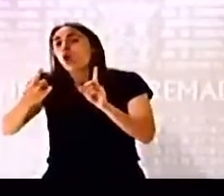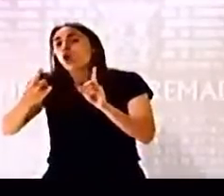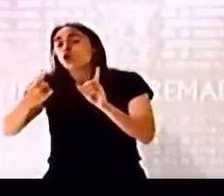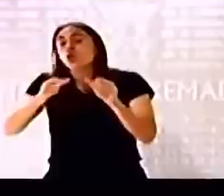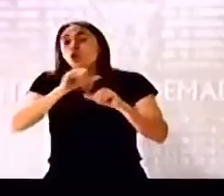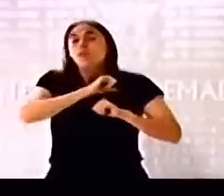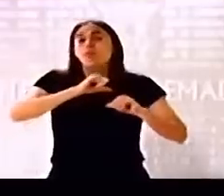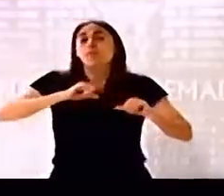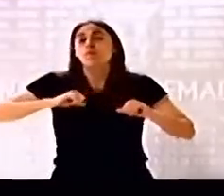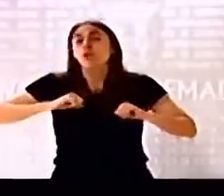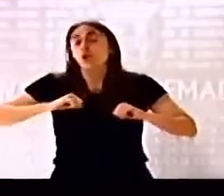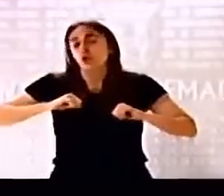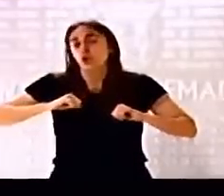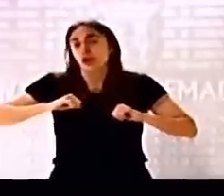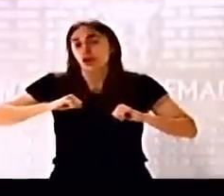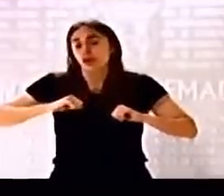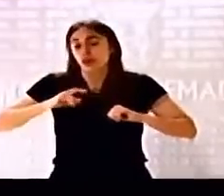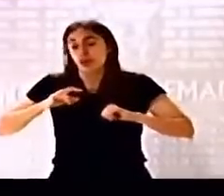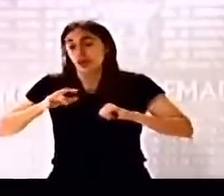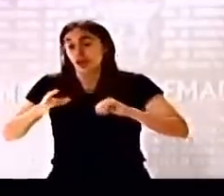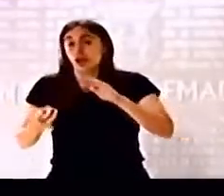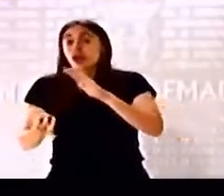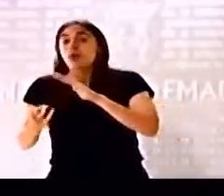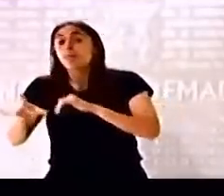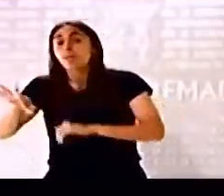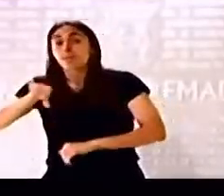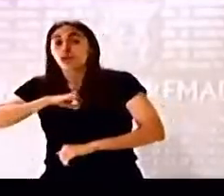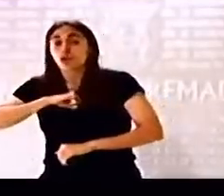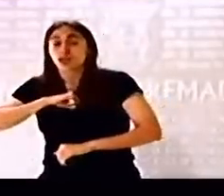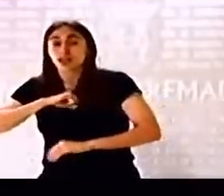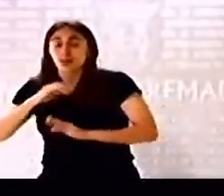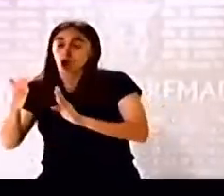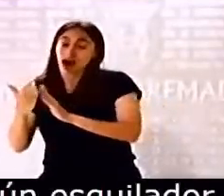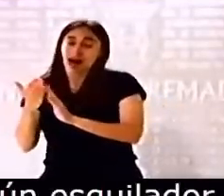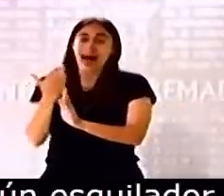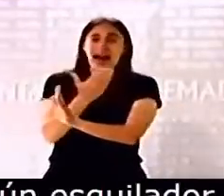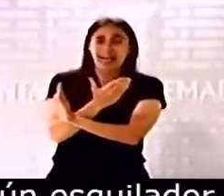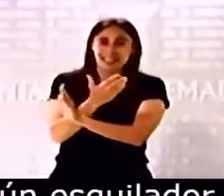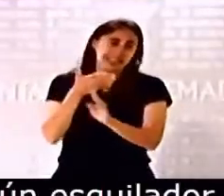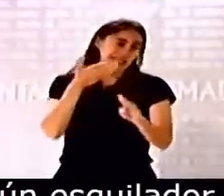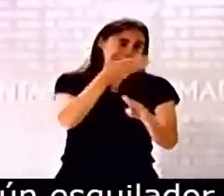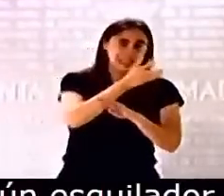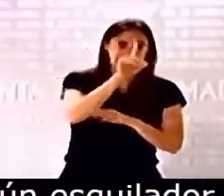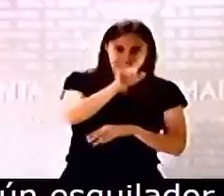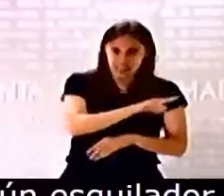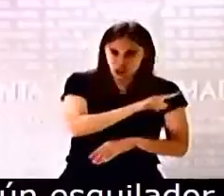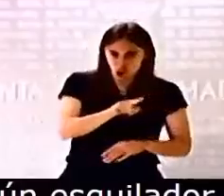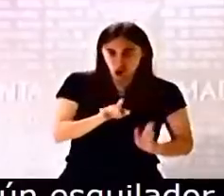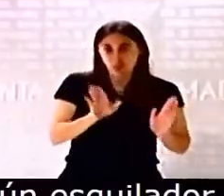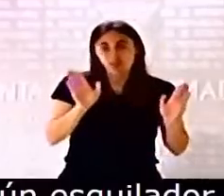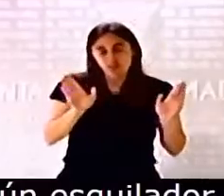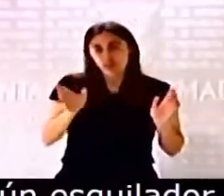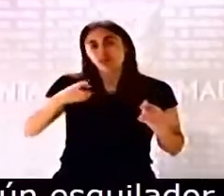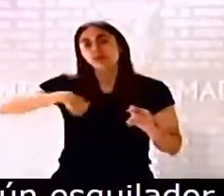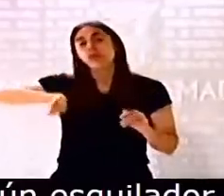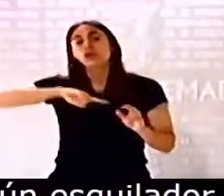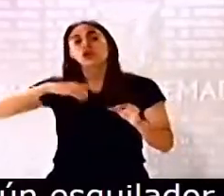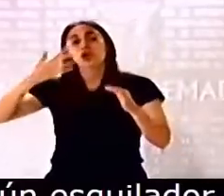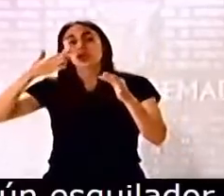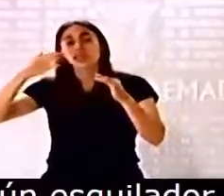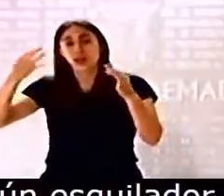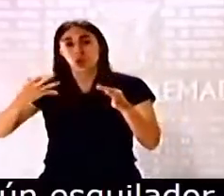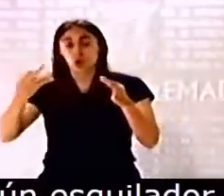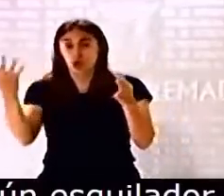Portugal antes de que empezasen a dar positivo. Lo que estamos seguros es que los